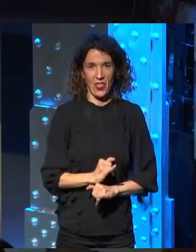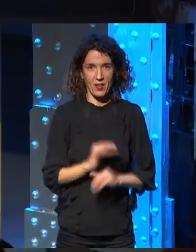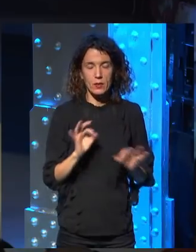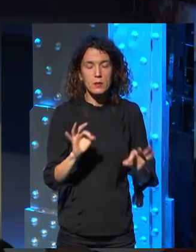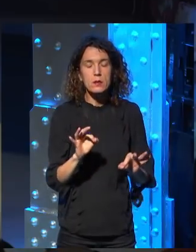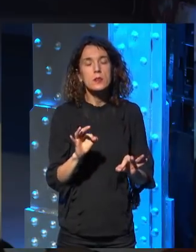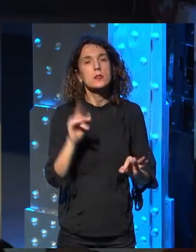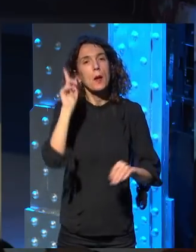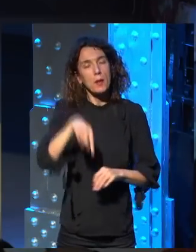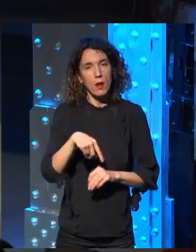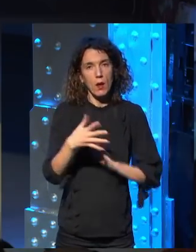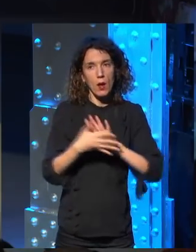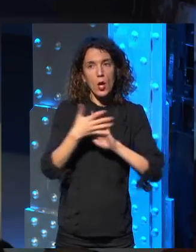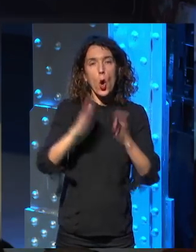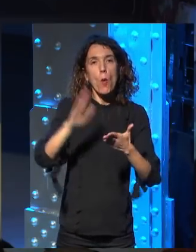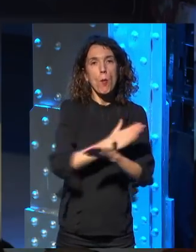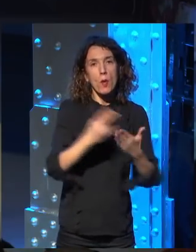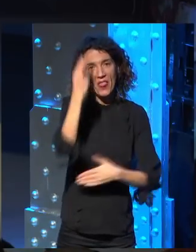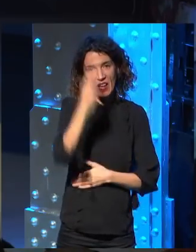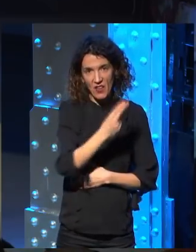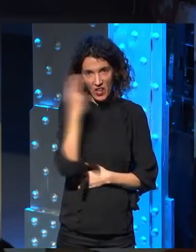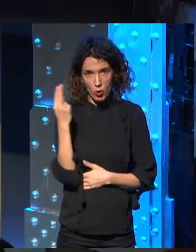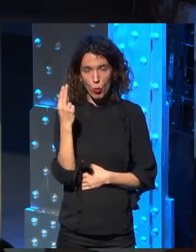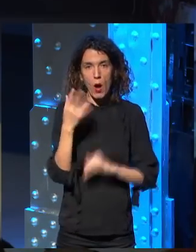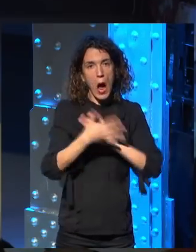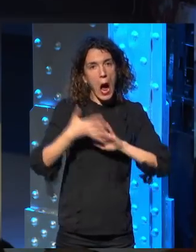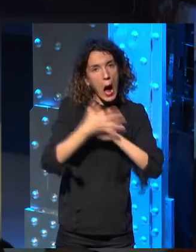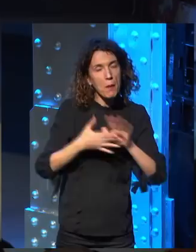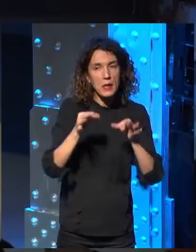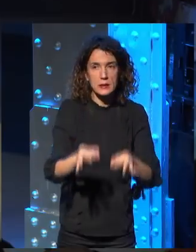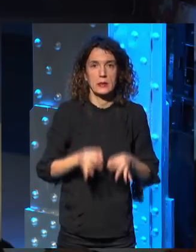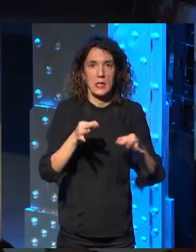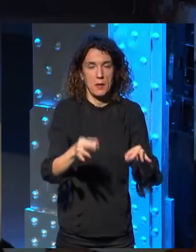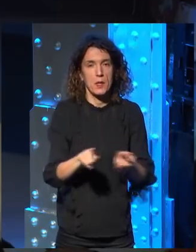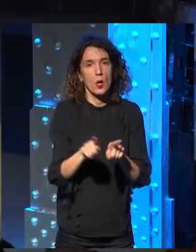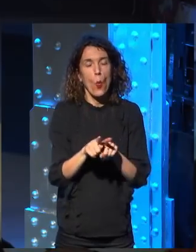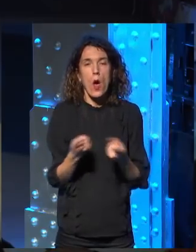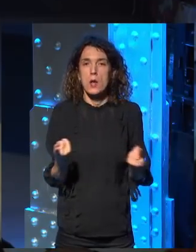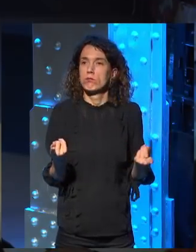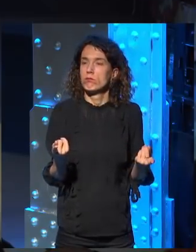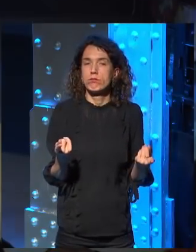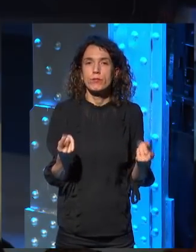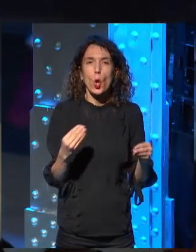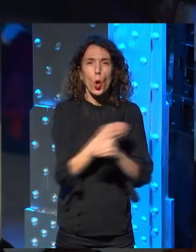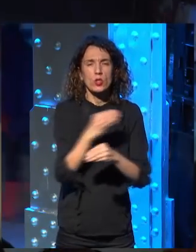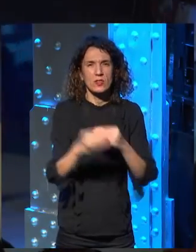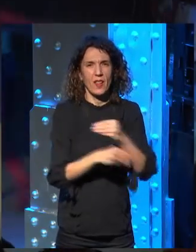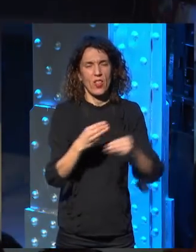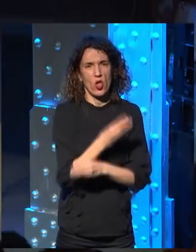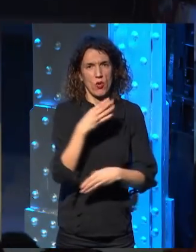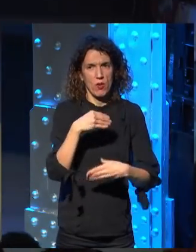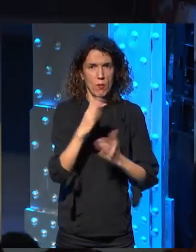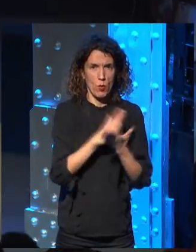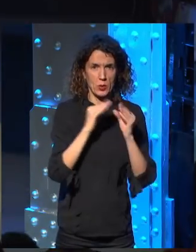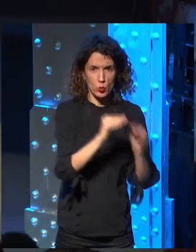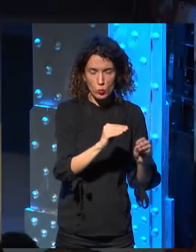también tiene un poco que ver con el poema de Quevedo, que él habla constantemente de esas contradicciones. Y